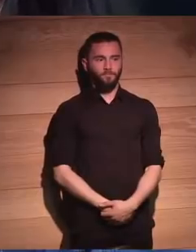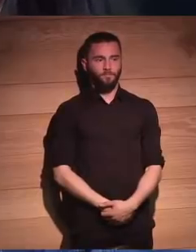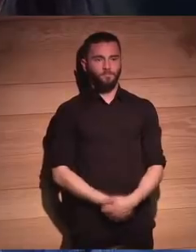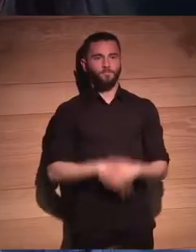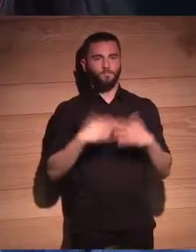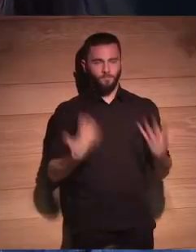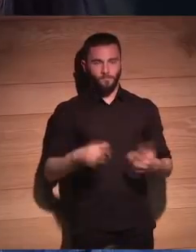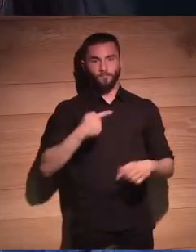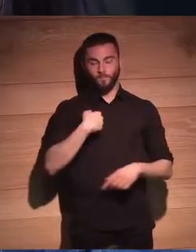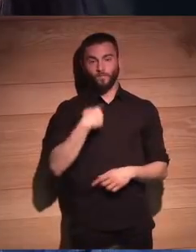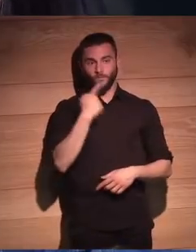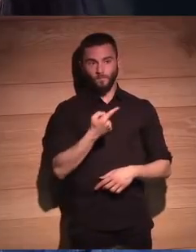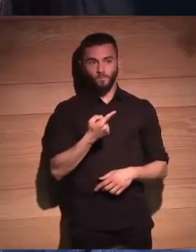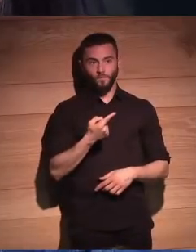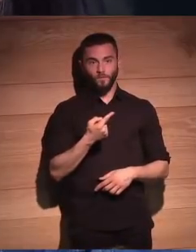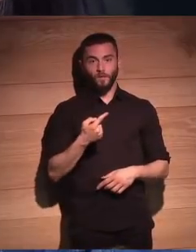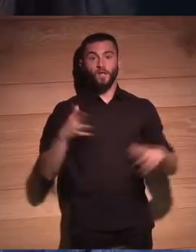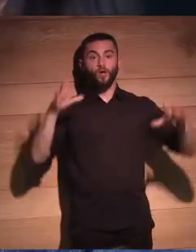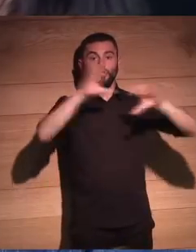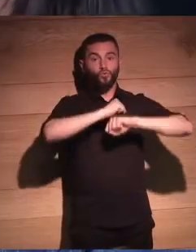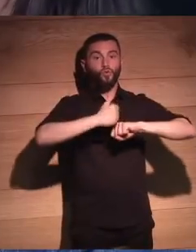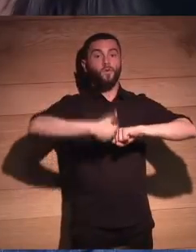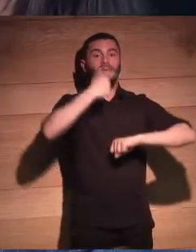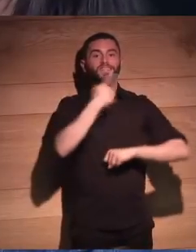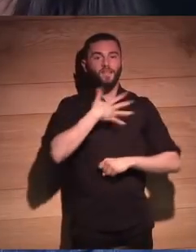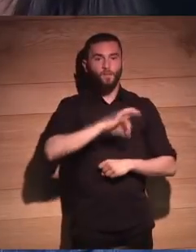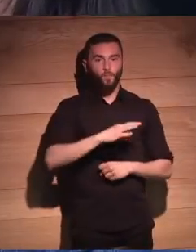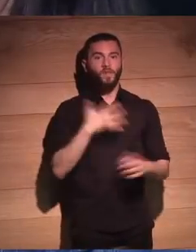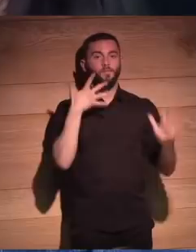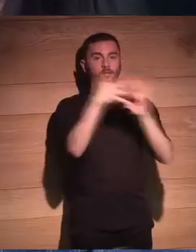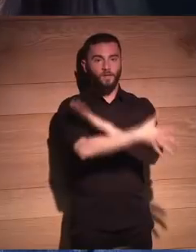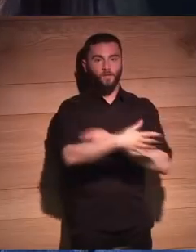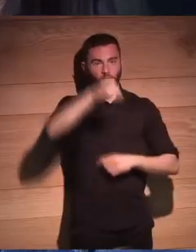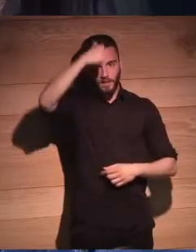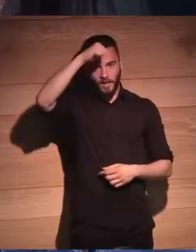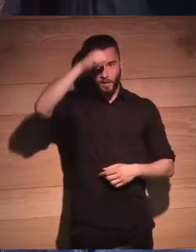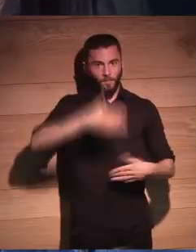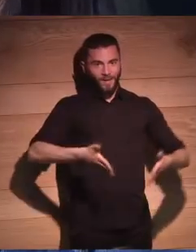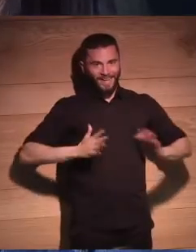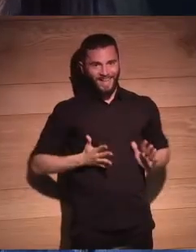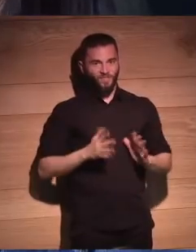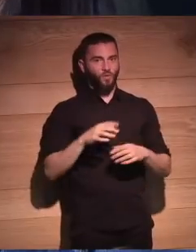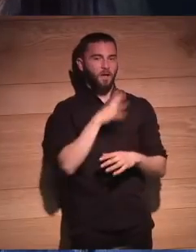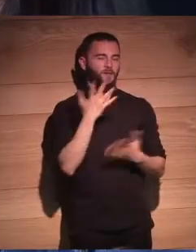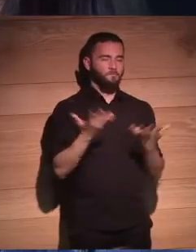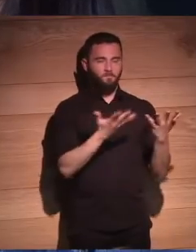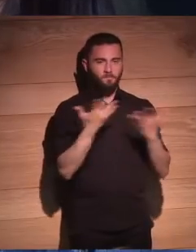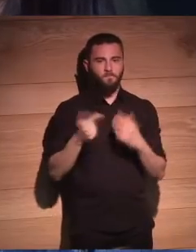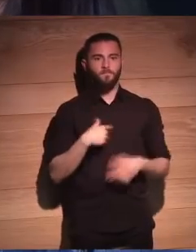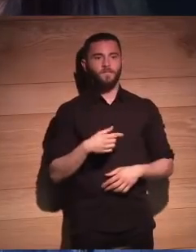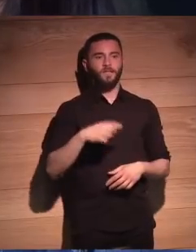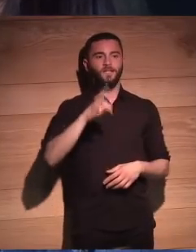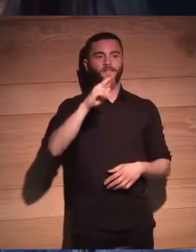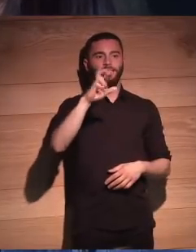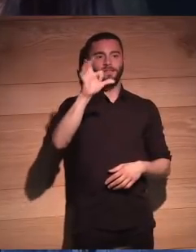Y luego digo yo, se puede decir aún más oscuro, pero nunca se podrá definir al hombre murciélago con el encanto y el glamour con que lo hacía nuestro llorado amigo